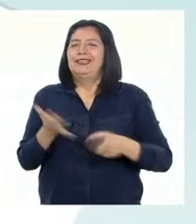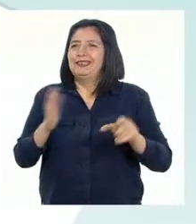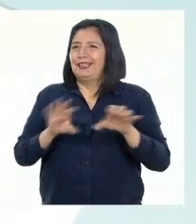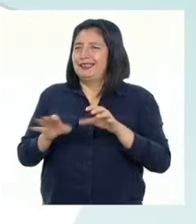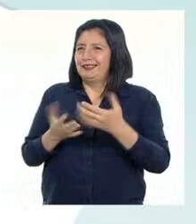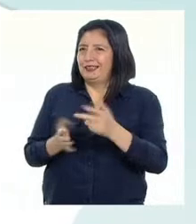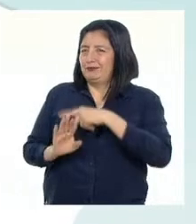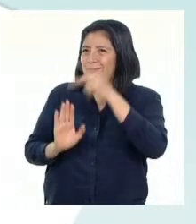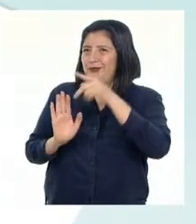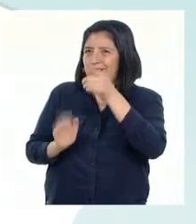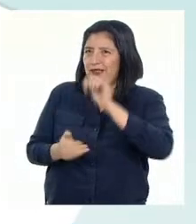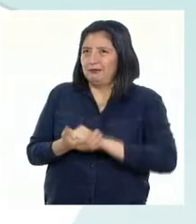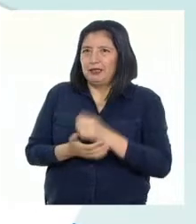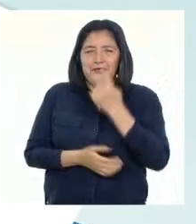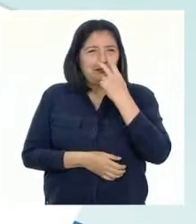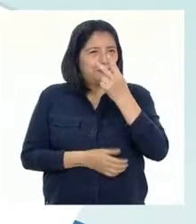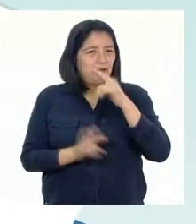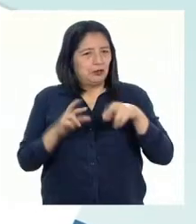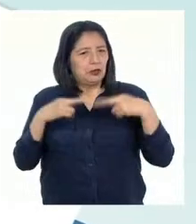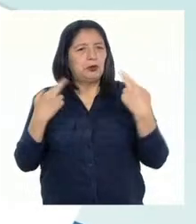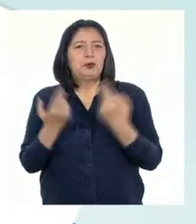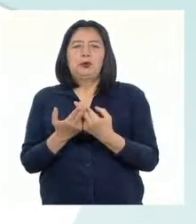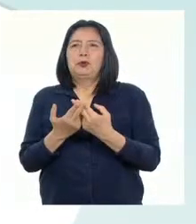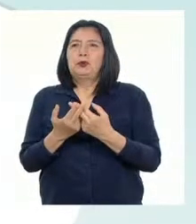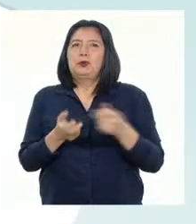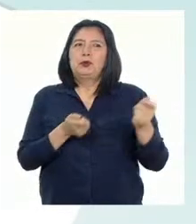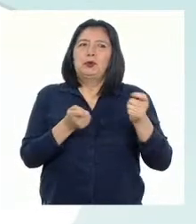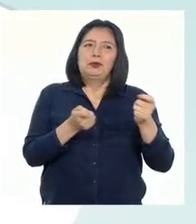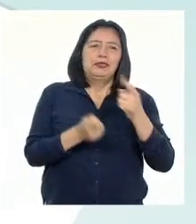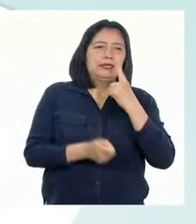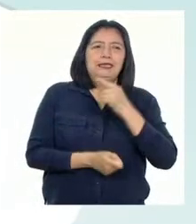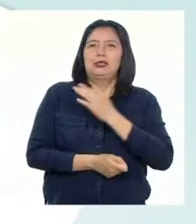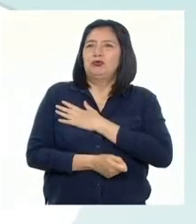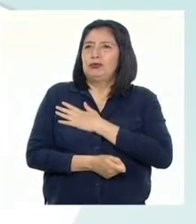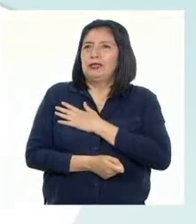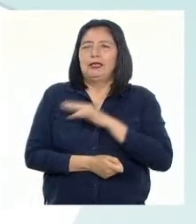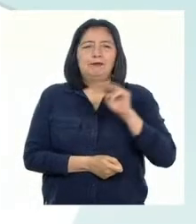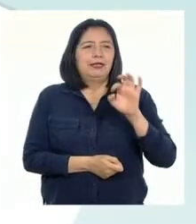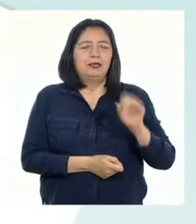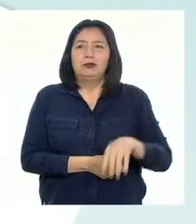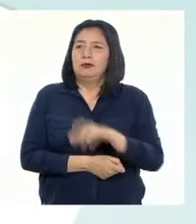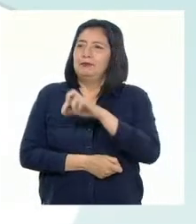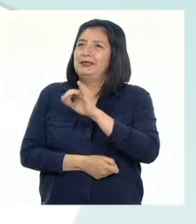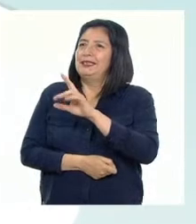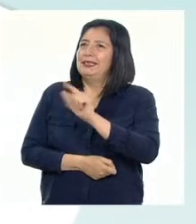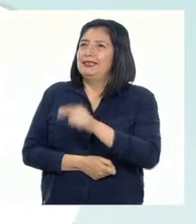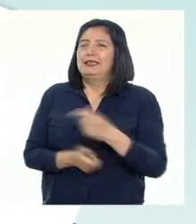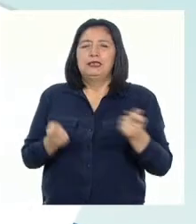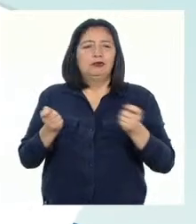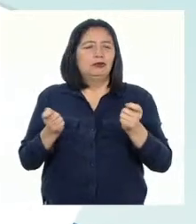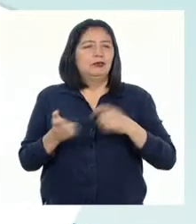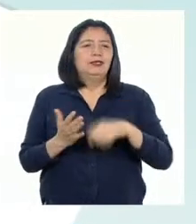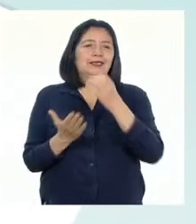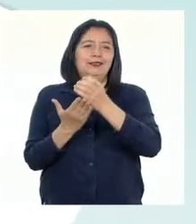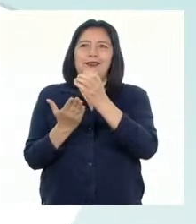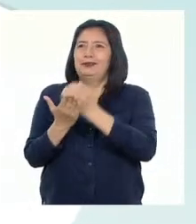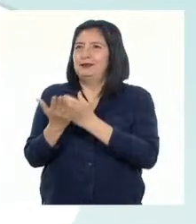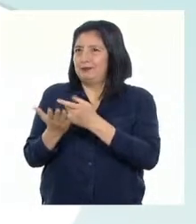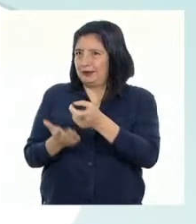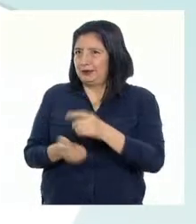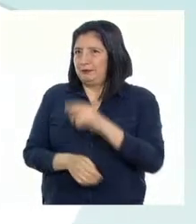producción. Aquí la vemos en reunión con el coordinador de secundaria, Mario, y con Pilar, la coordinadora del currículo